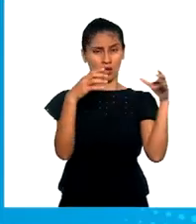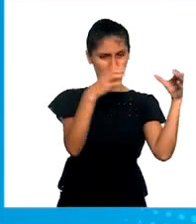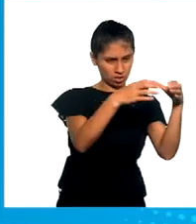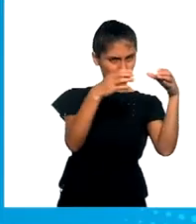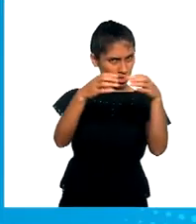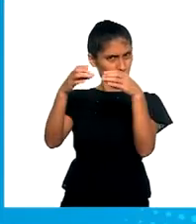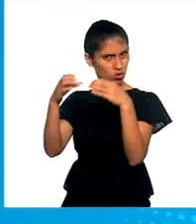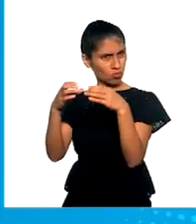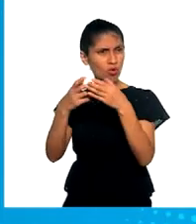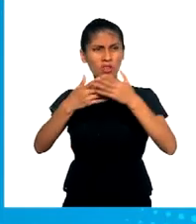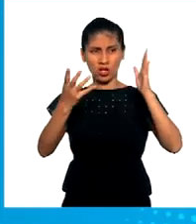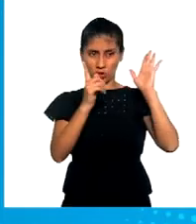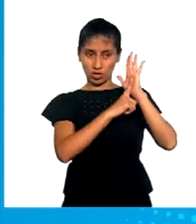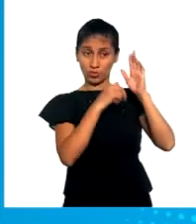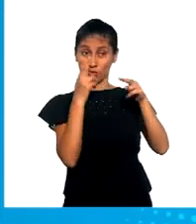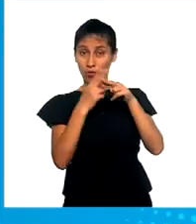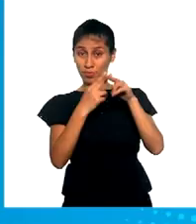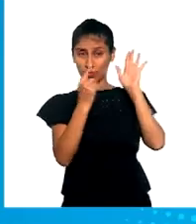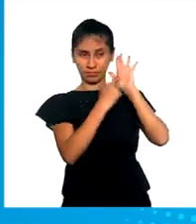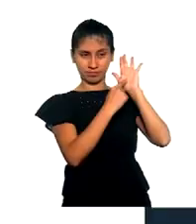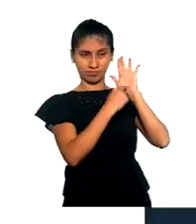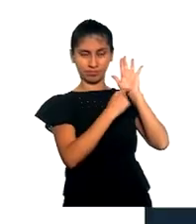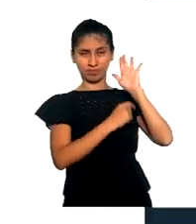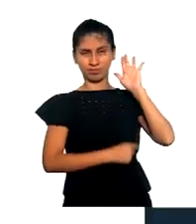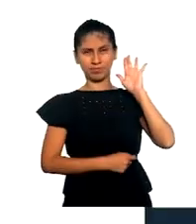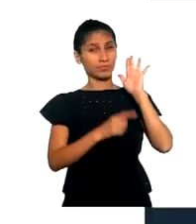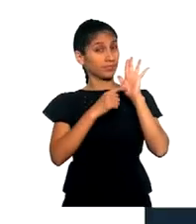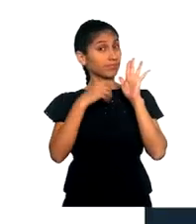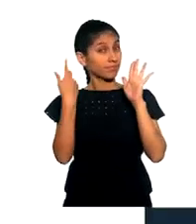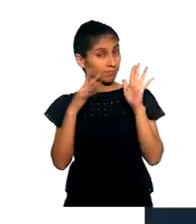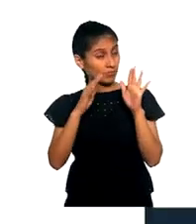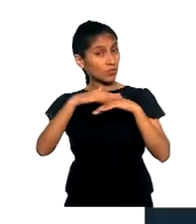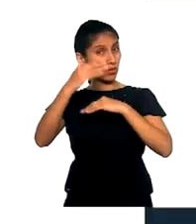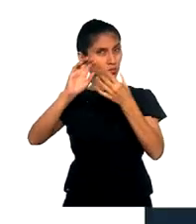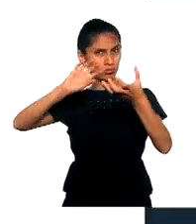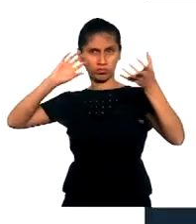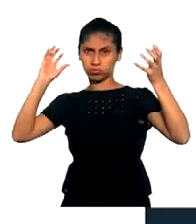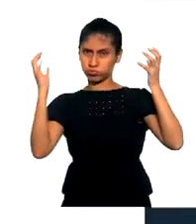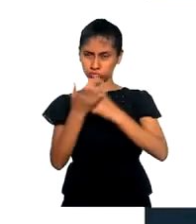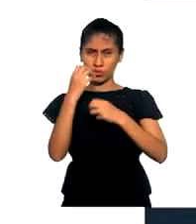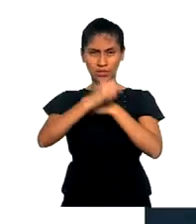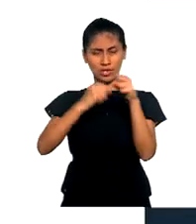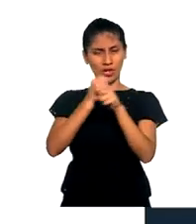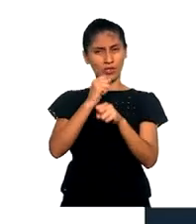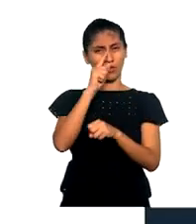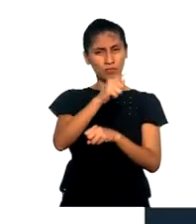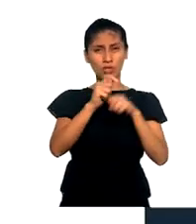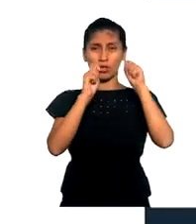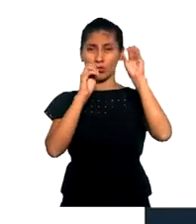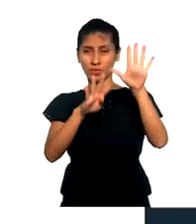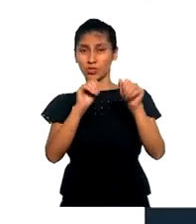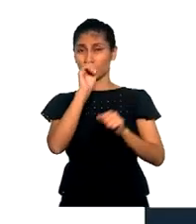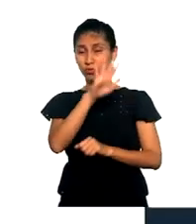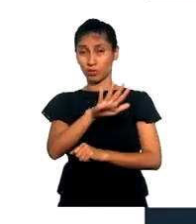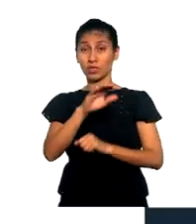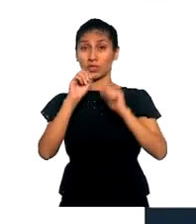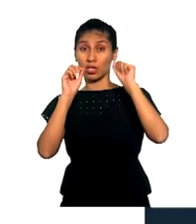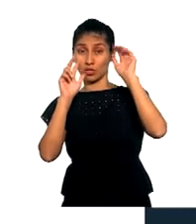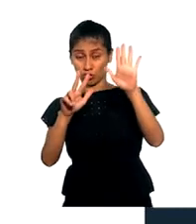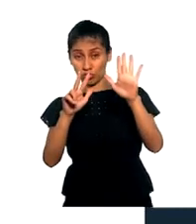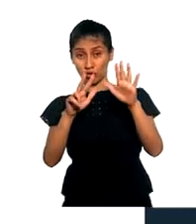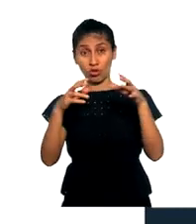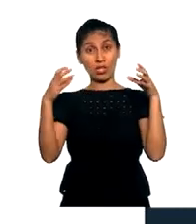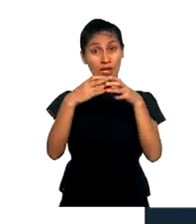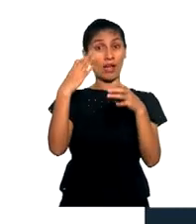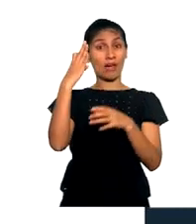y estas centrales de cooperativas parroquiales después se transforma en 1958 en la federación nacional de cooperativas de